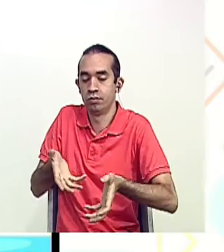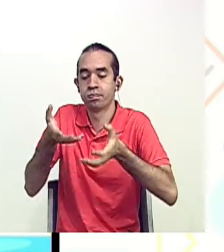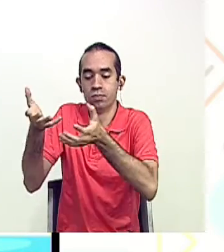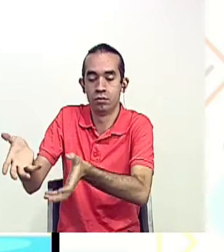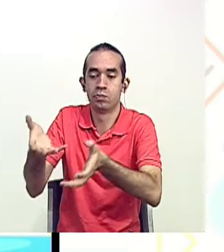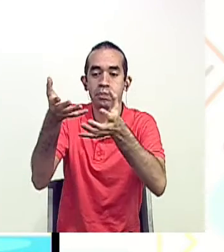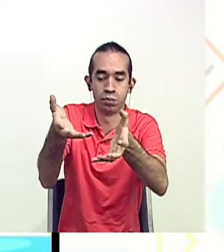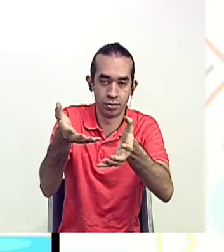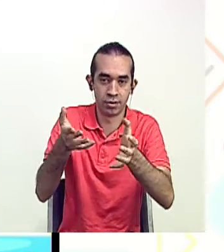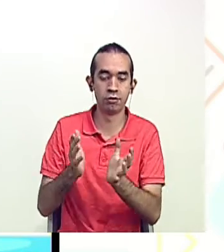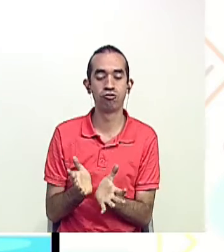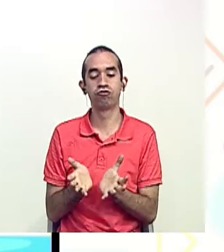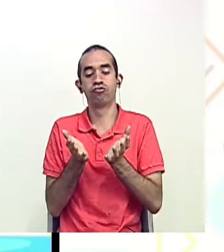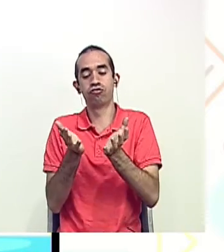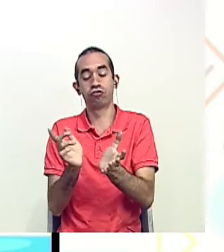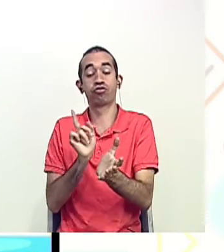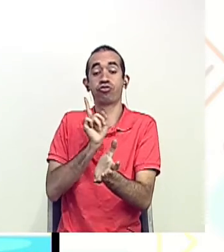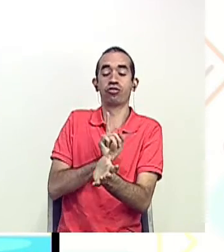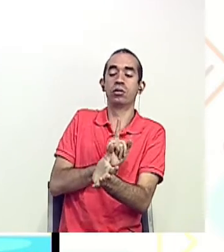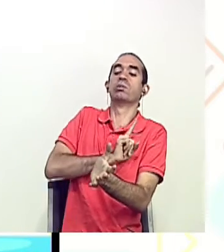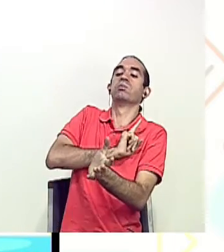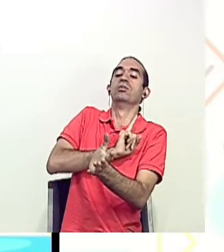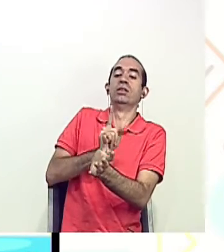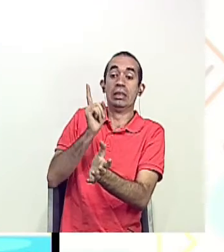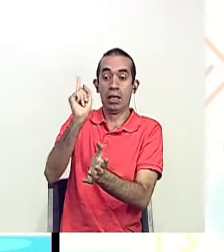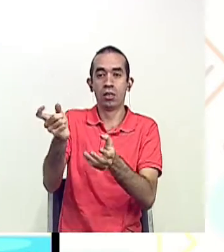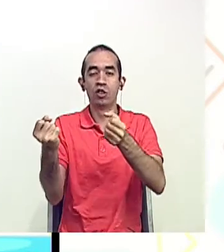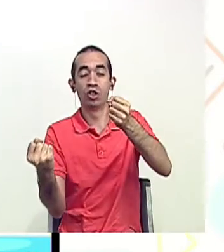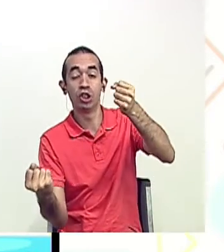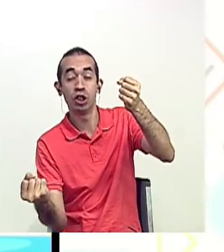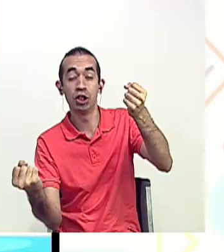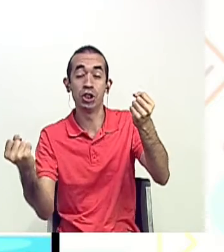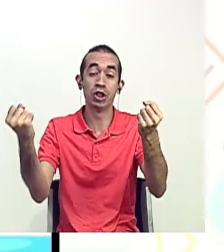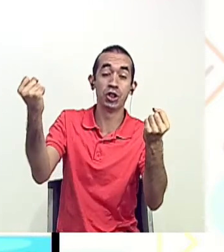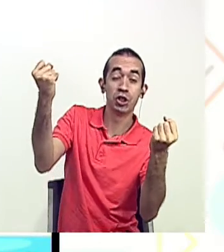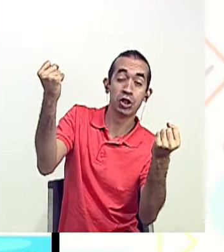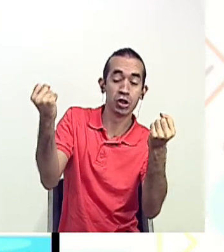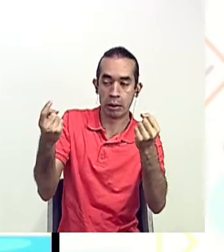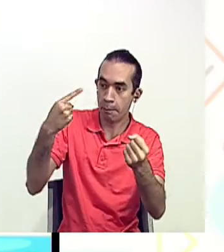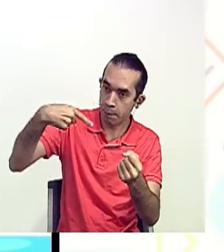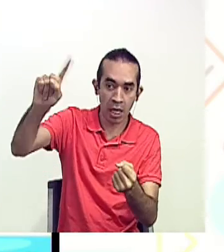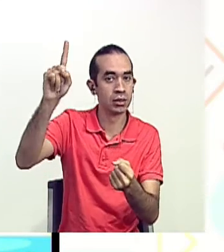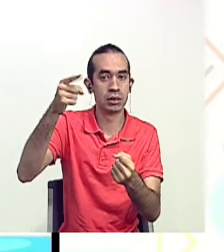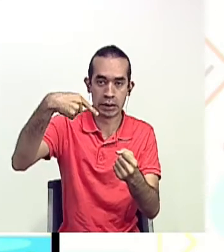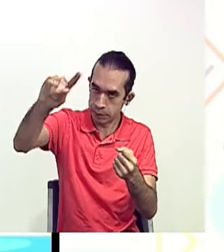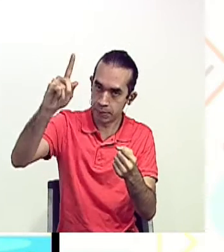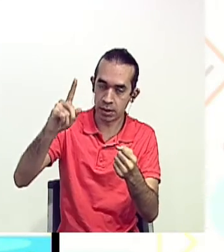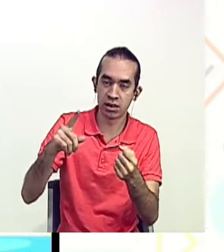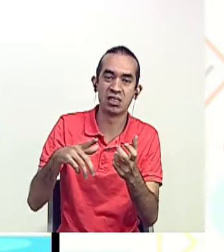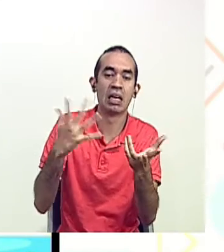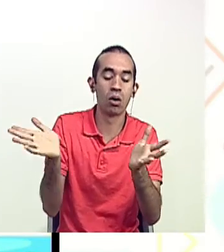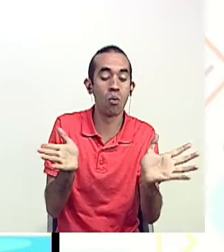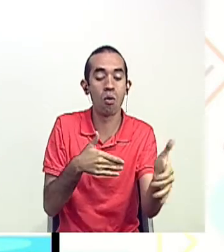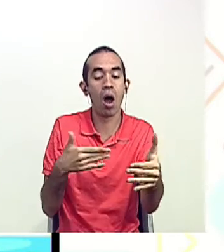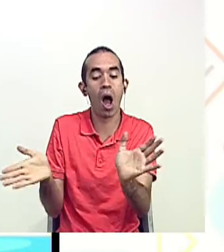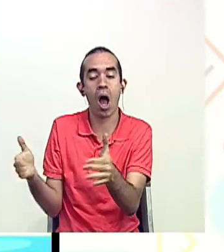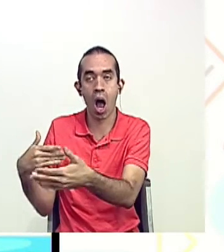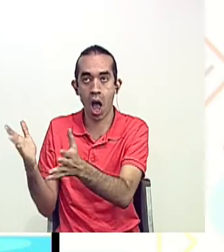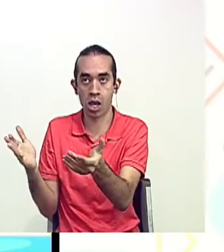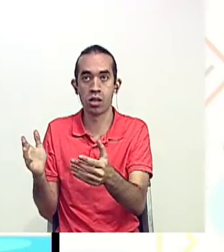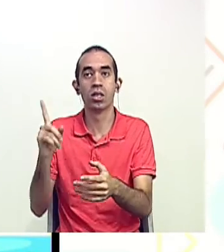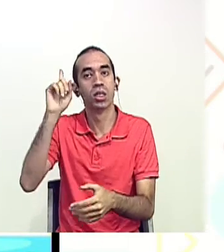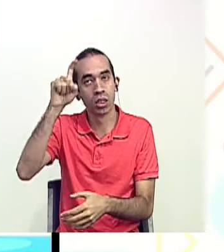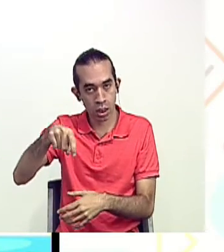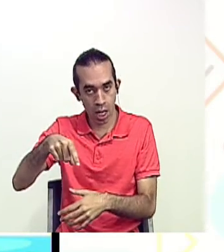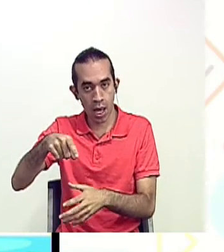el comerciante da la orden al capitán de que dicha mercancía la va a